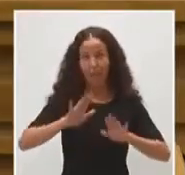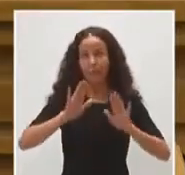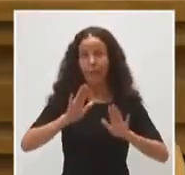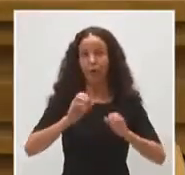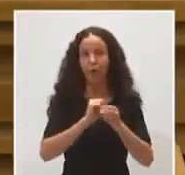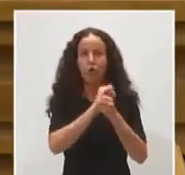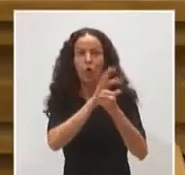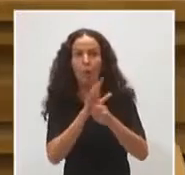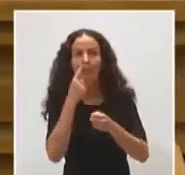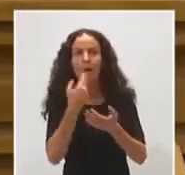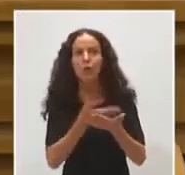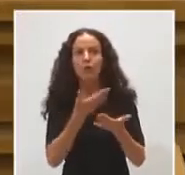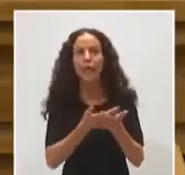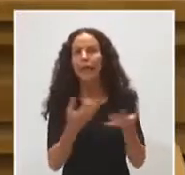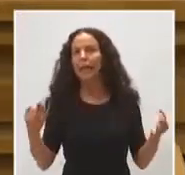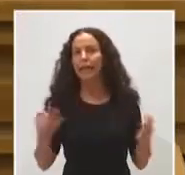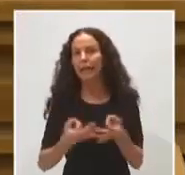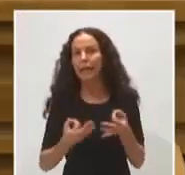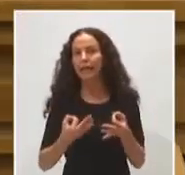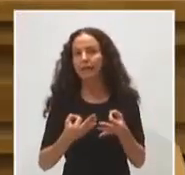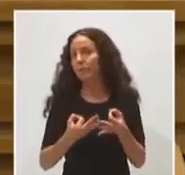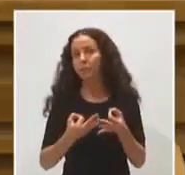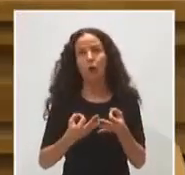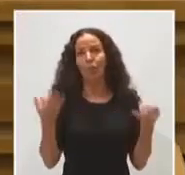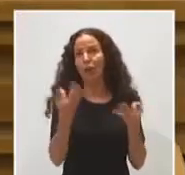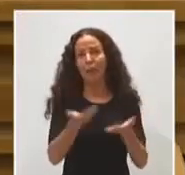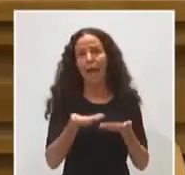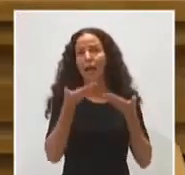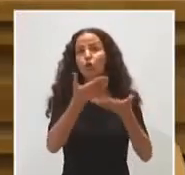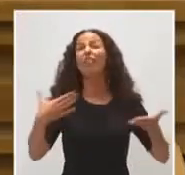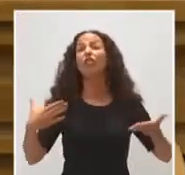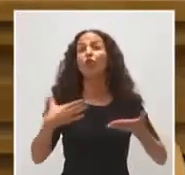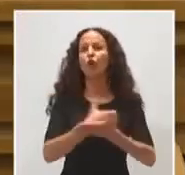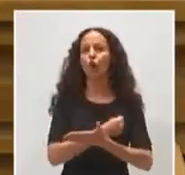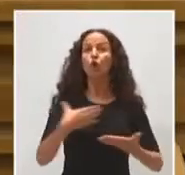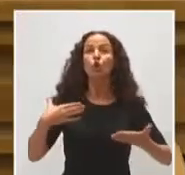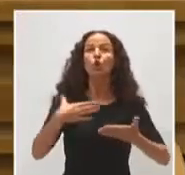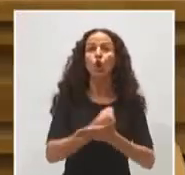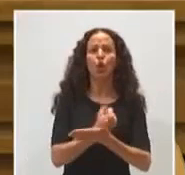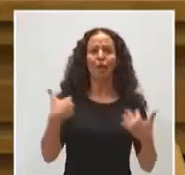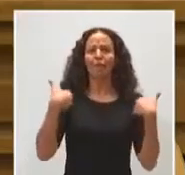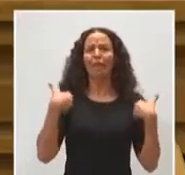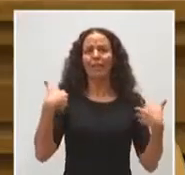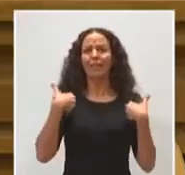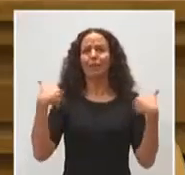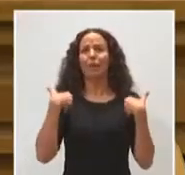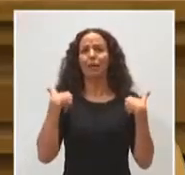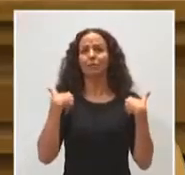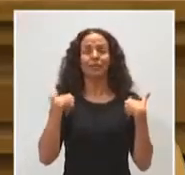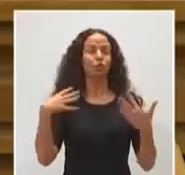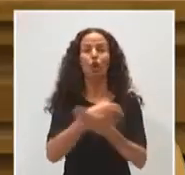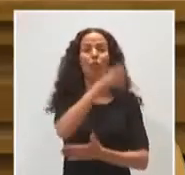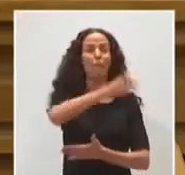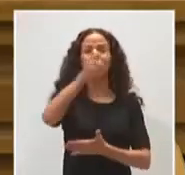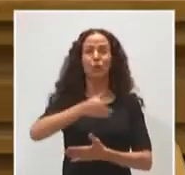manifiesto es que hay que acometerlo integralmente aquí nos hemos fastidiado todos todos hemos víctima hemos sido víctimas en potencia y todo el mundo ha salido daña de una manera